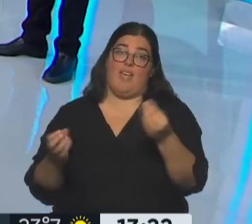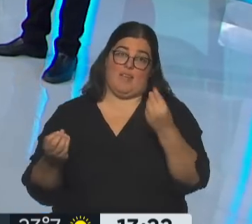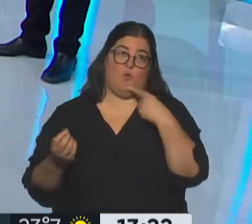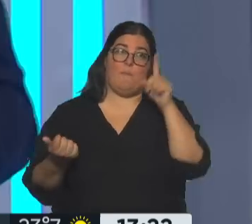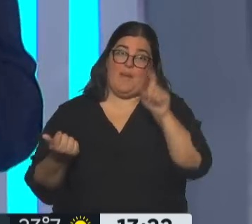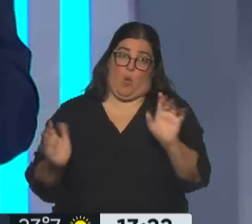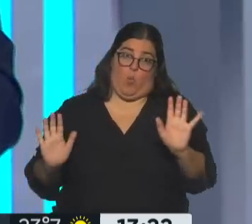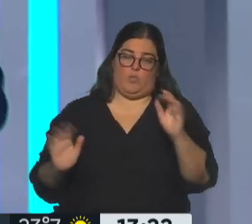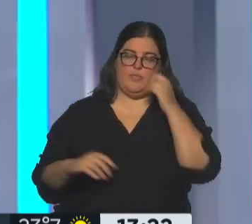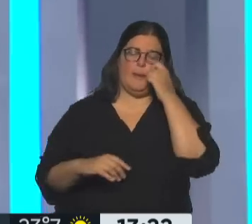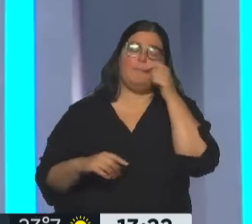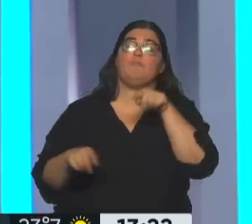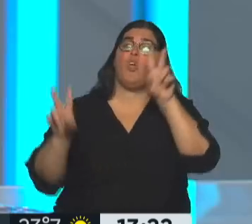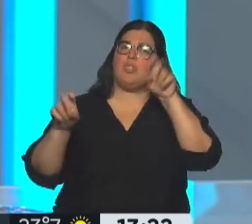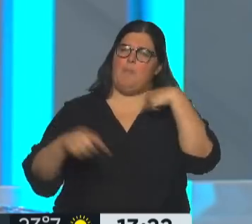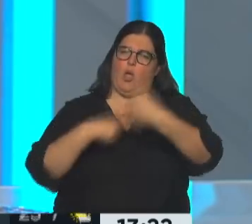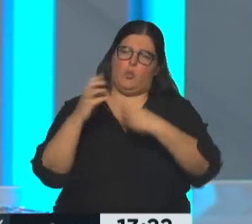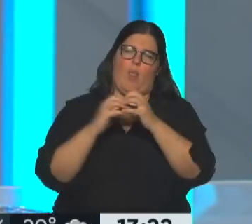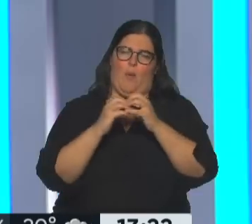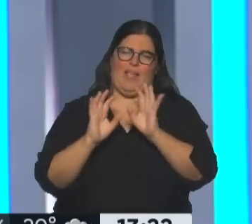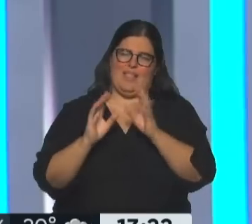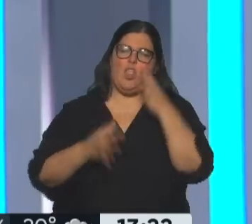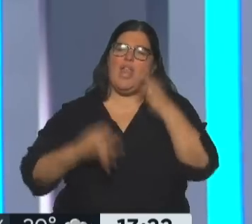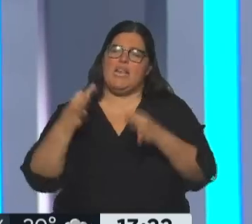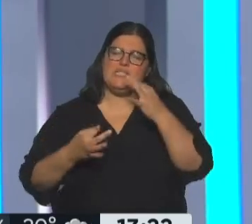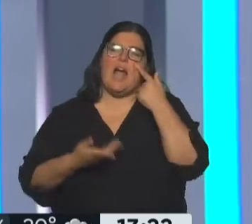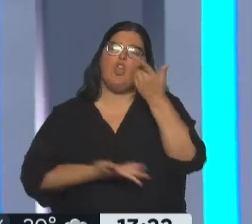pregunta. Es un tema que vamos a seguir debatiendo, vamos a seguir analizando y compartiendo diferentes informes.